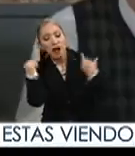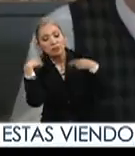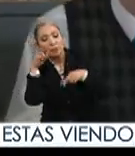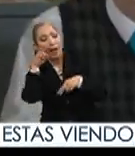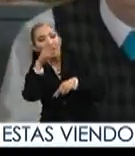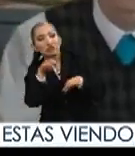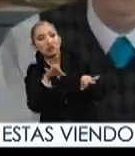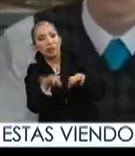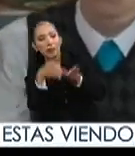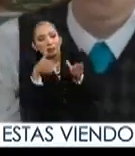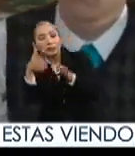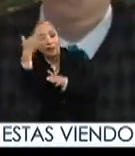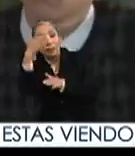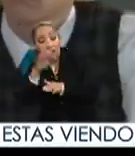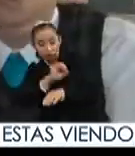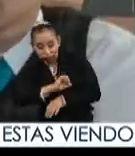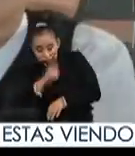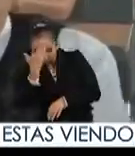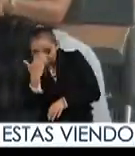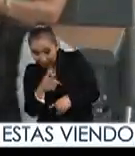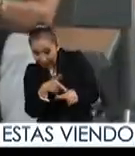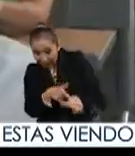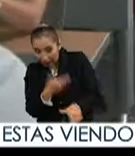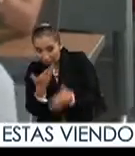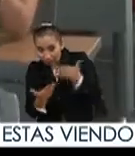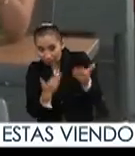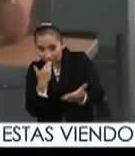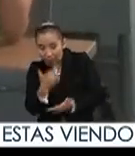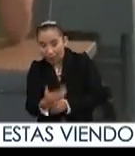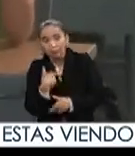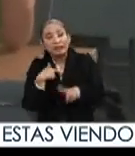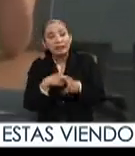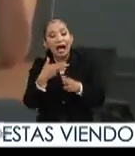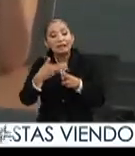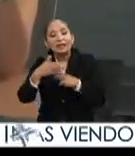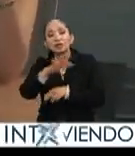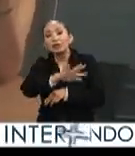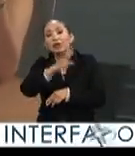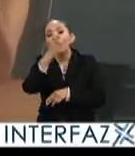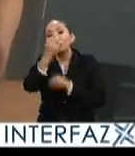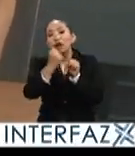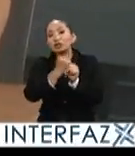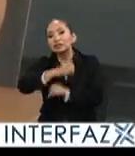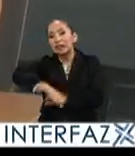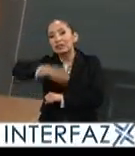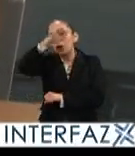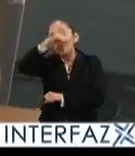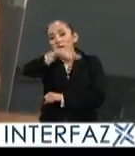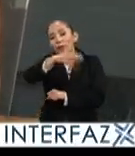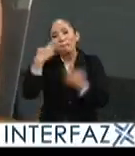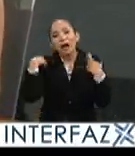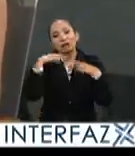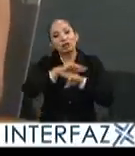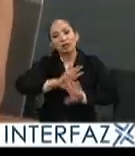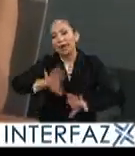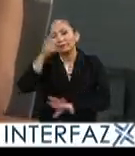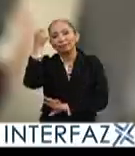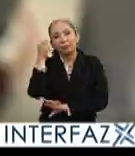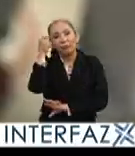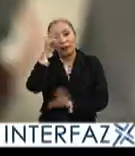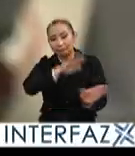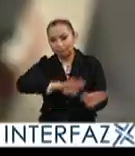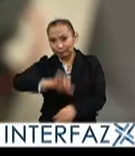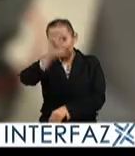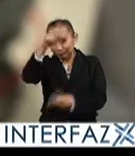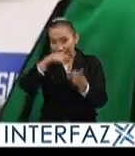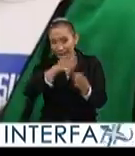su desempeño y saber si aún es apto para el puesto. Esto continúa hasta los 54 años de edad, cuando el educador debe jubilarse. Otro